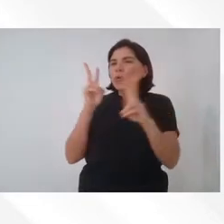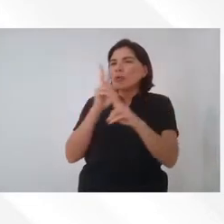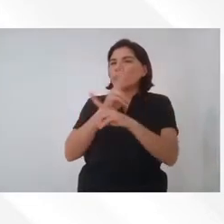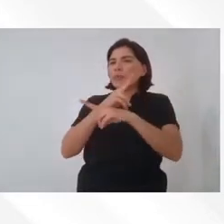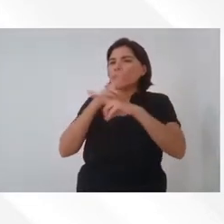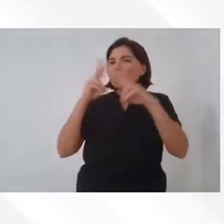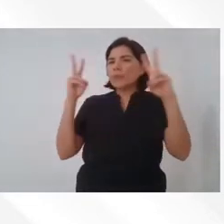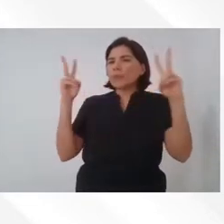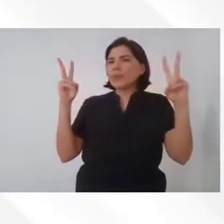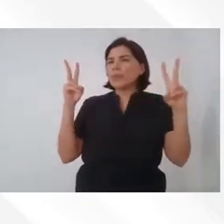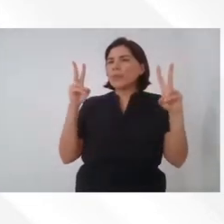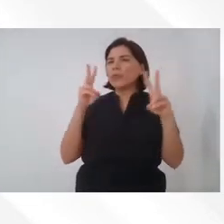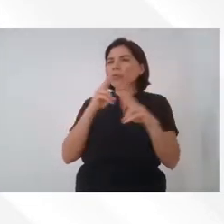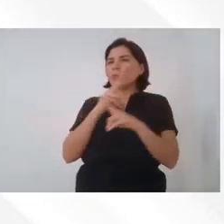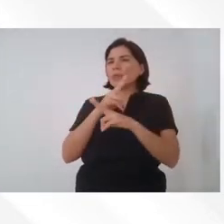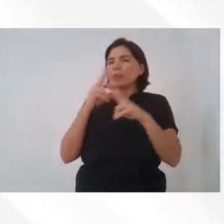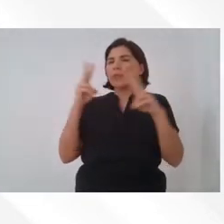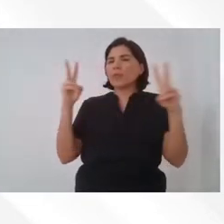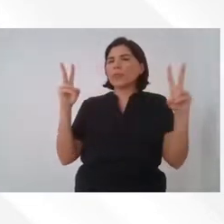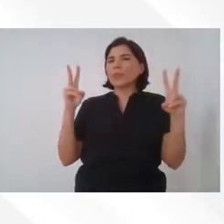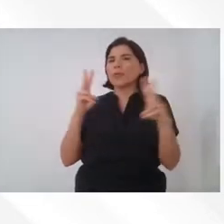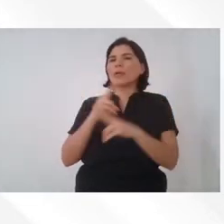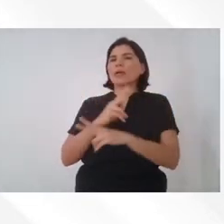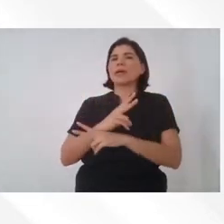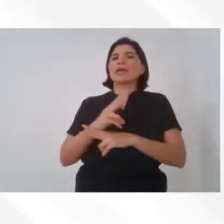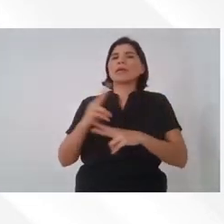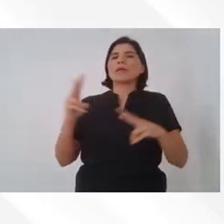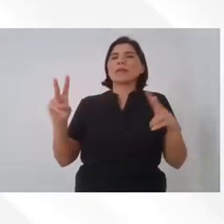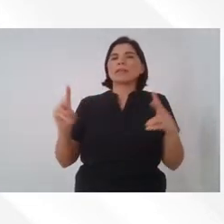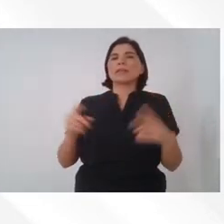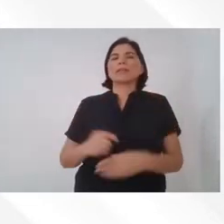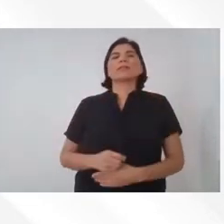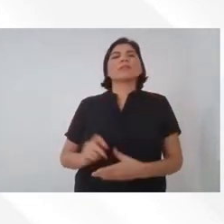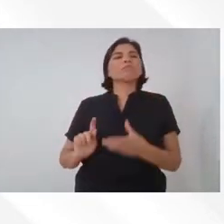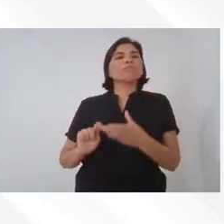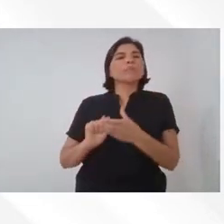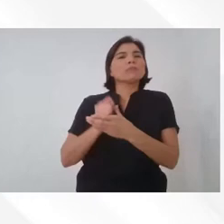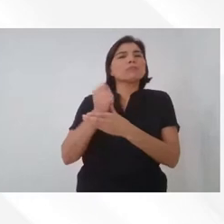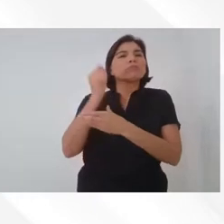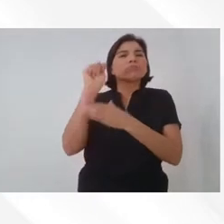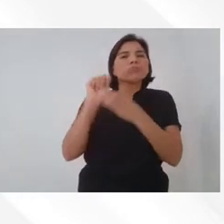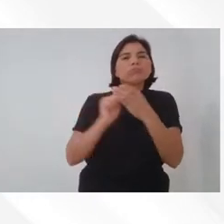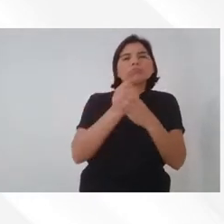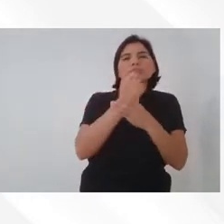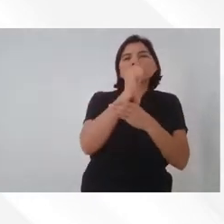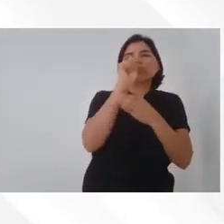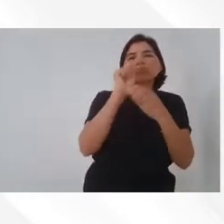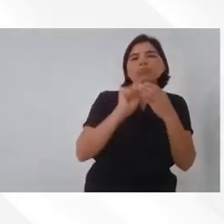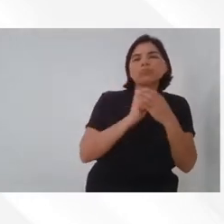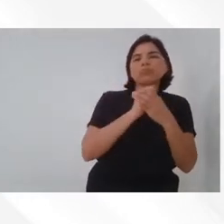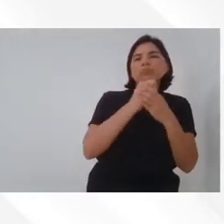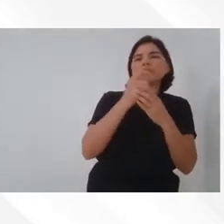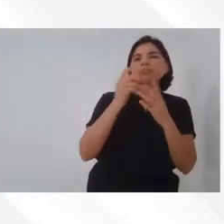cabello, mi propio cabello, y cómo lo siento en mi cara. Sientan la brisa.